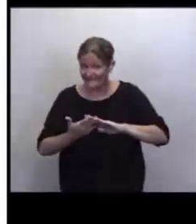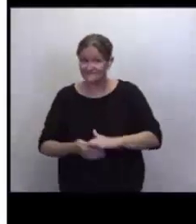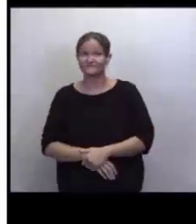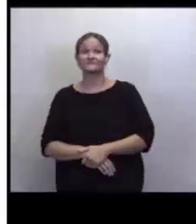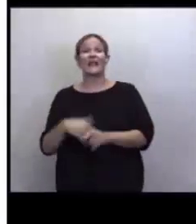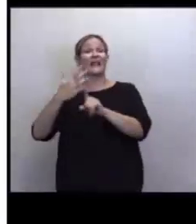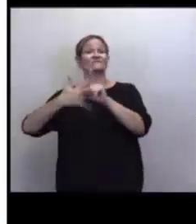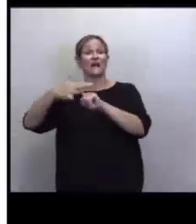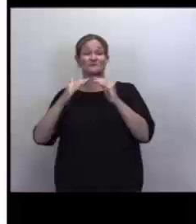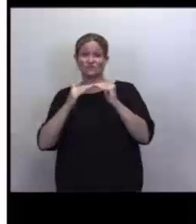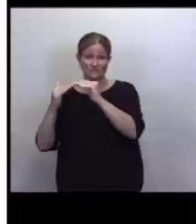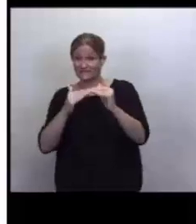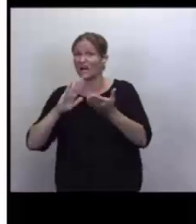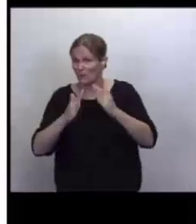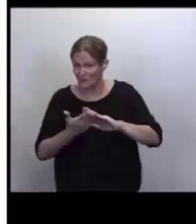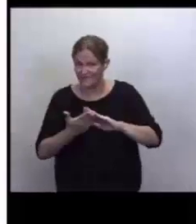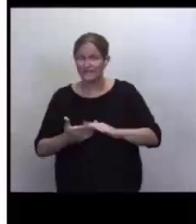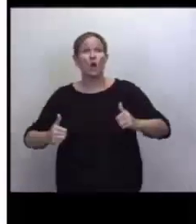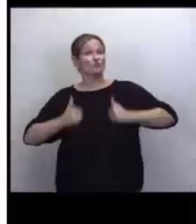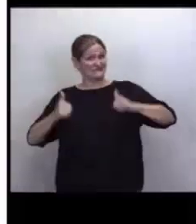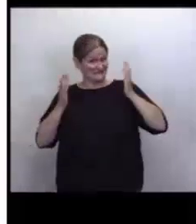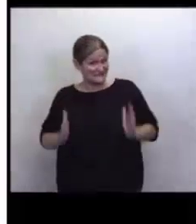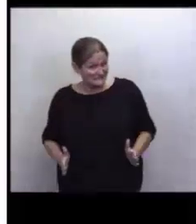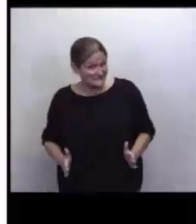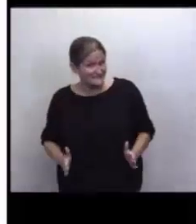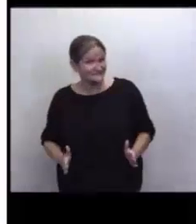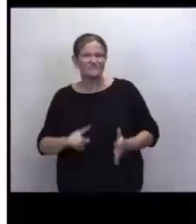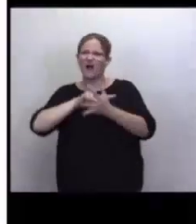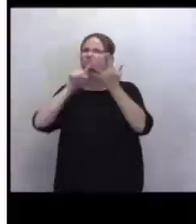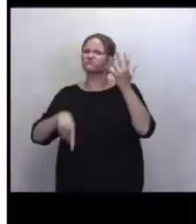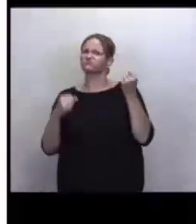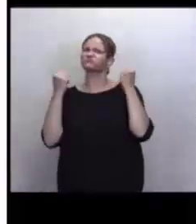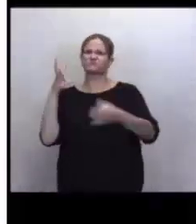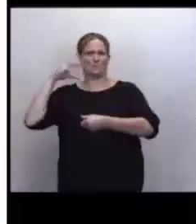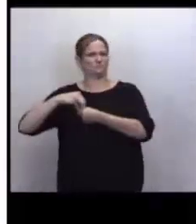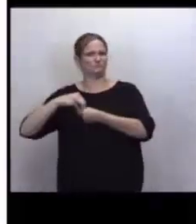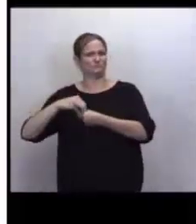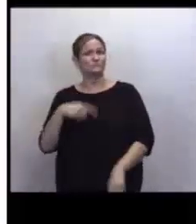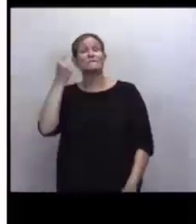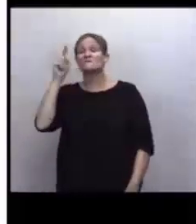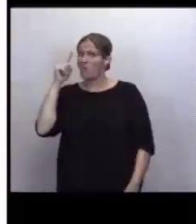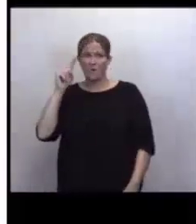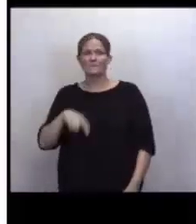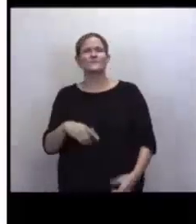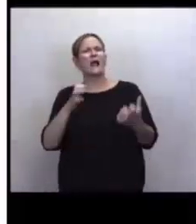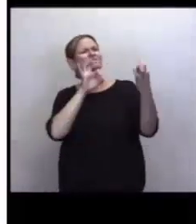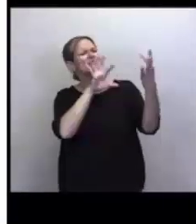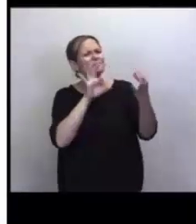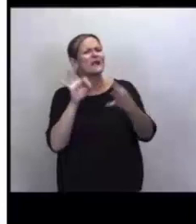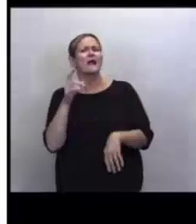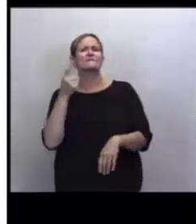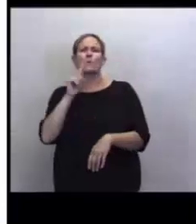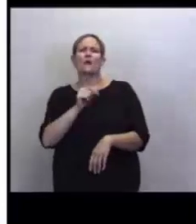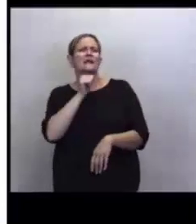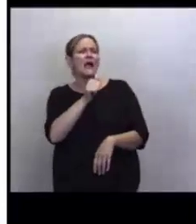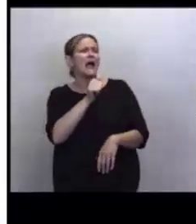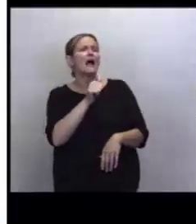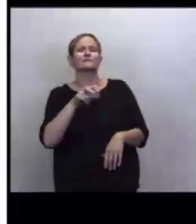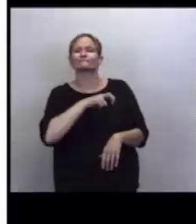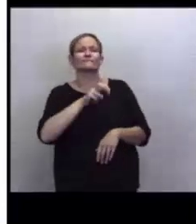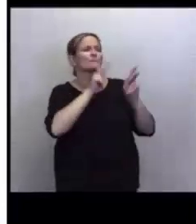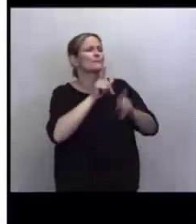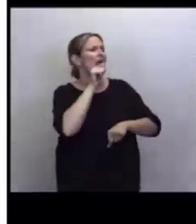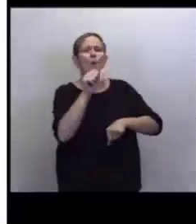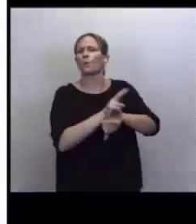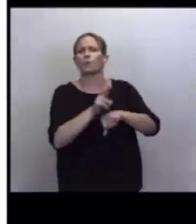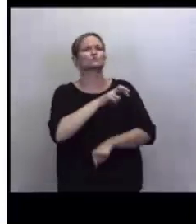partes interesadas, incluyendo las organizaciones de desarrollo económico, la comunidad